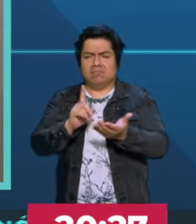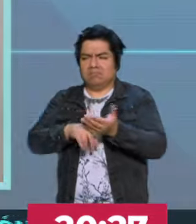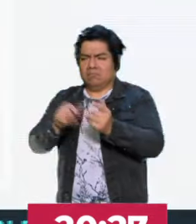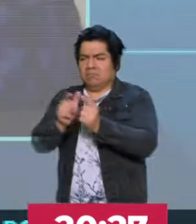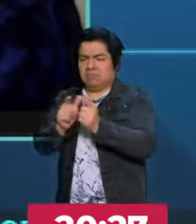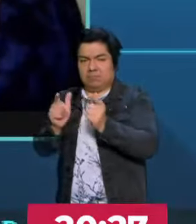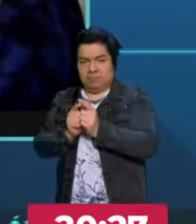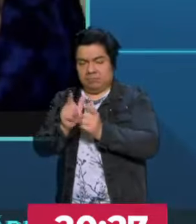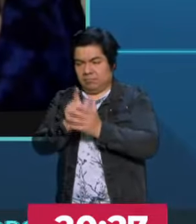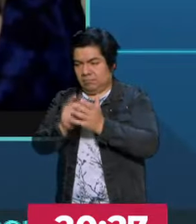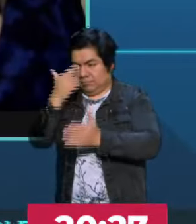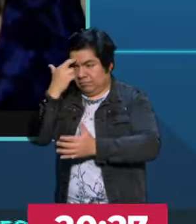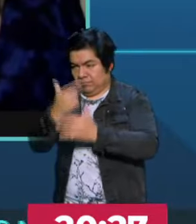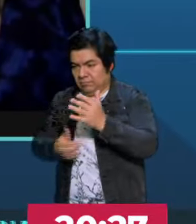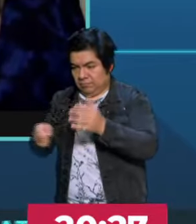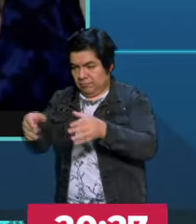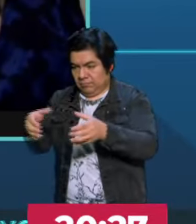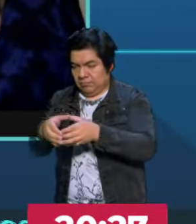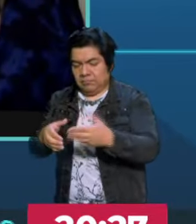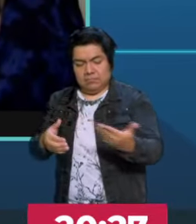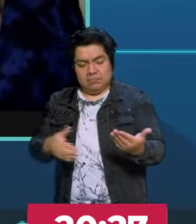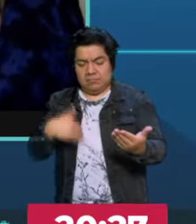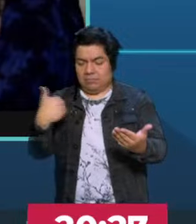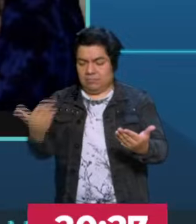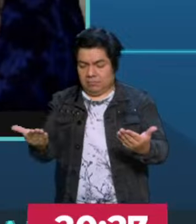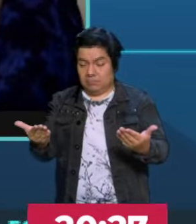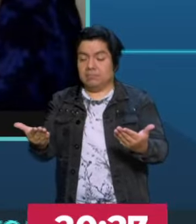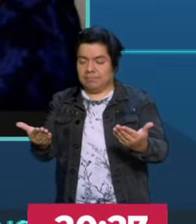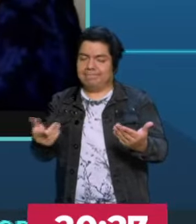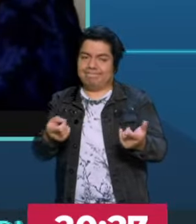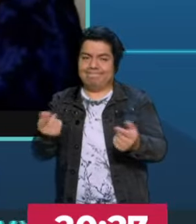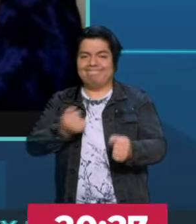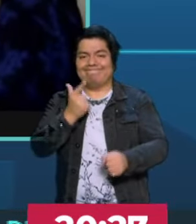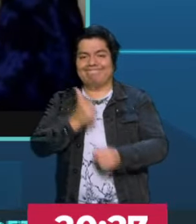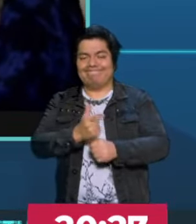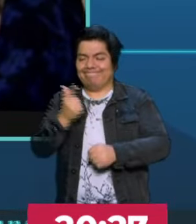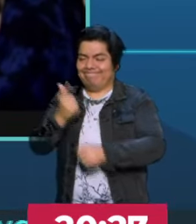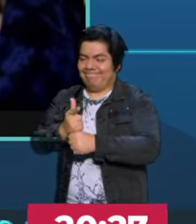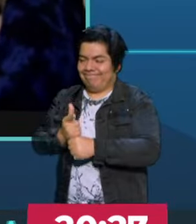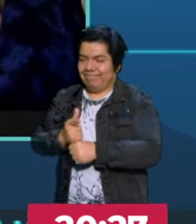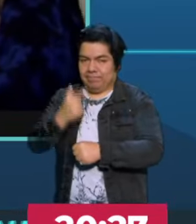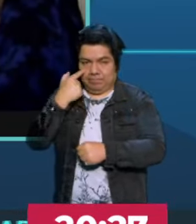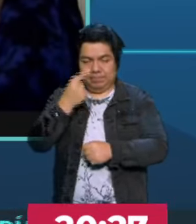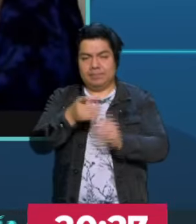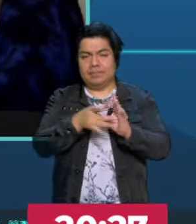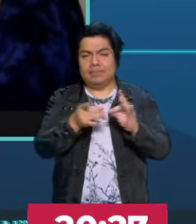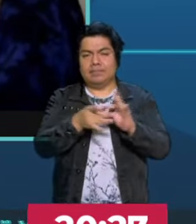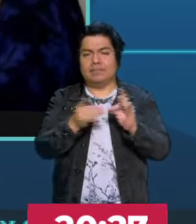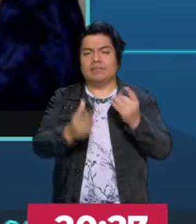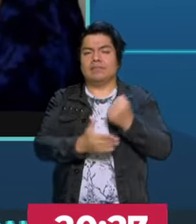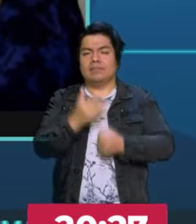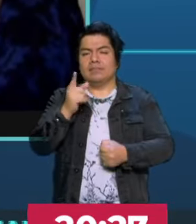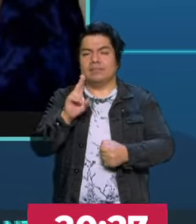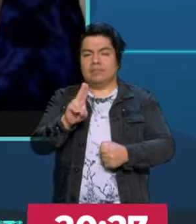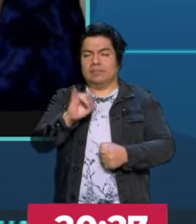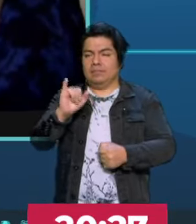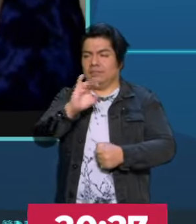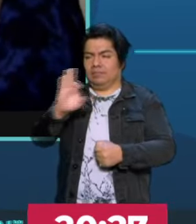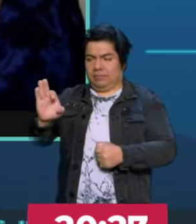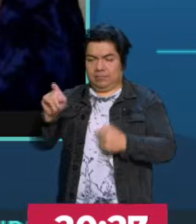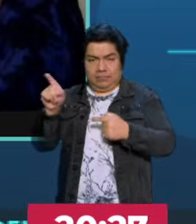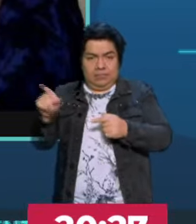organización criminal, y a partir de eso se les identificó. Y destaco esto, Berenice, porque el papel de la unidad de